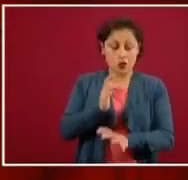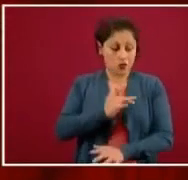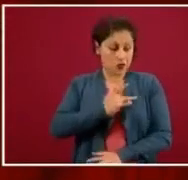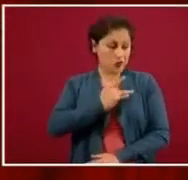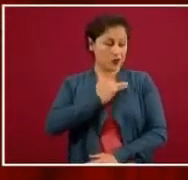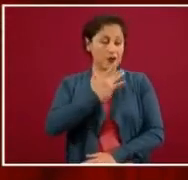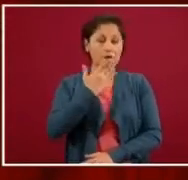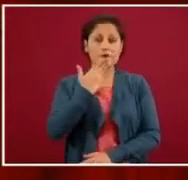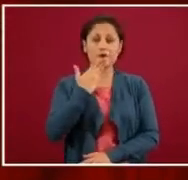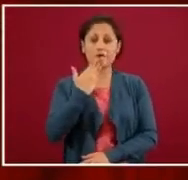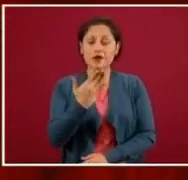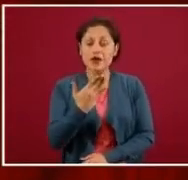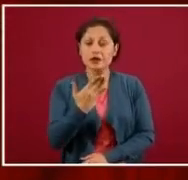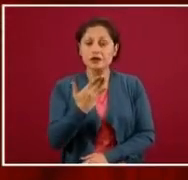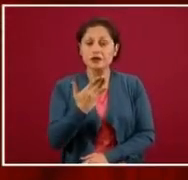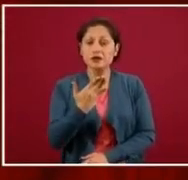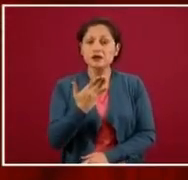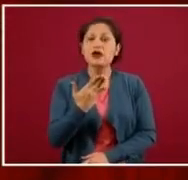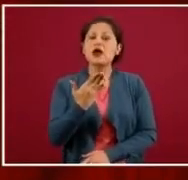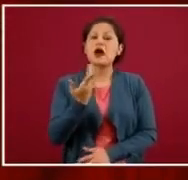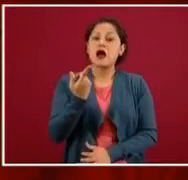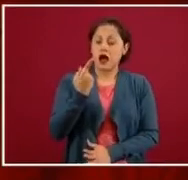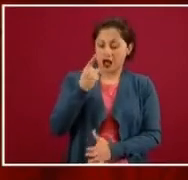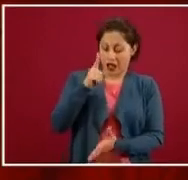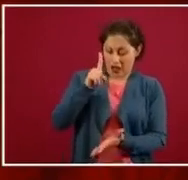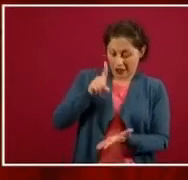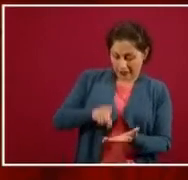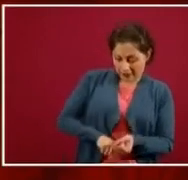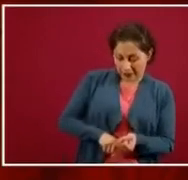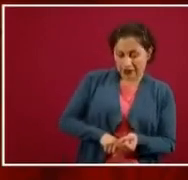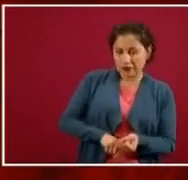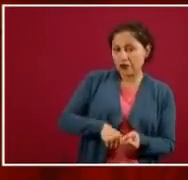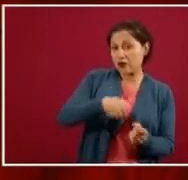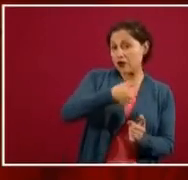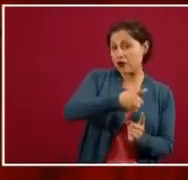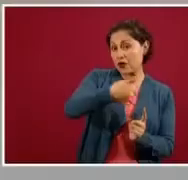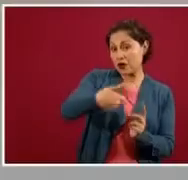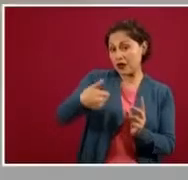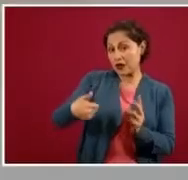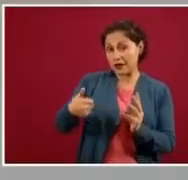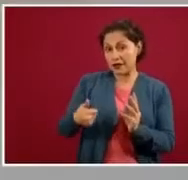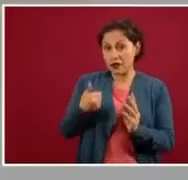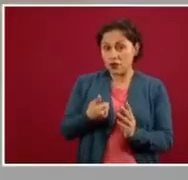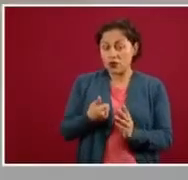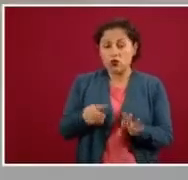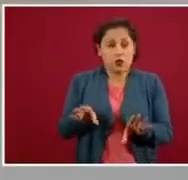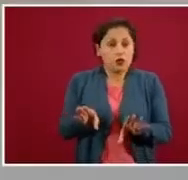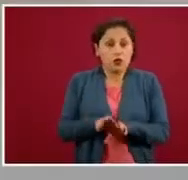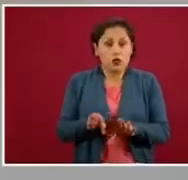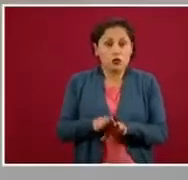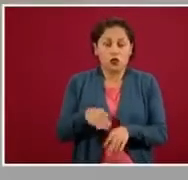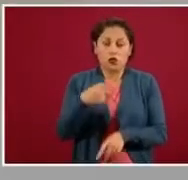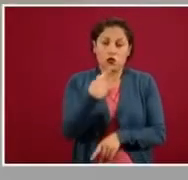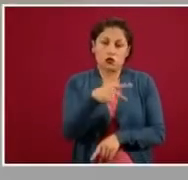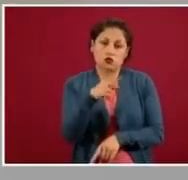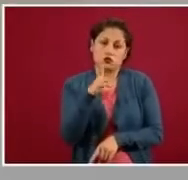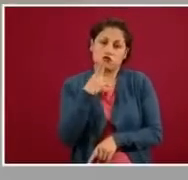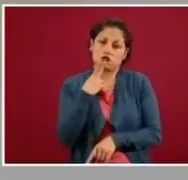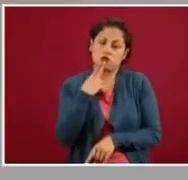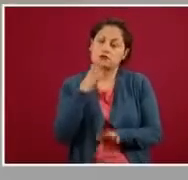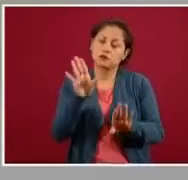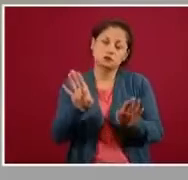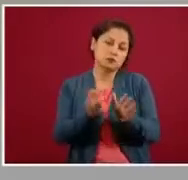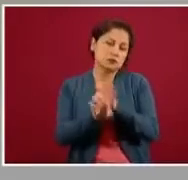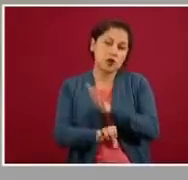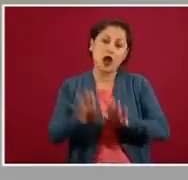el estado de ánimo depende mucho de la identificación de este tipo de elementos referenciales. A veces son elementos de